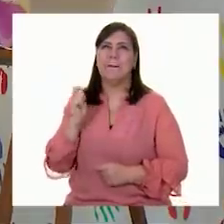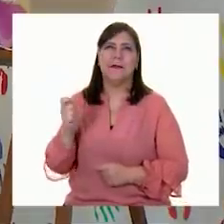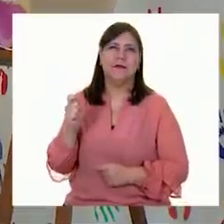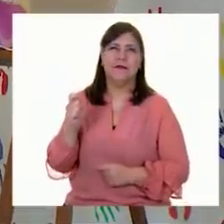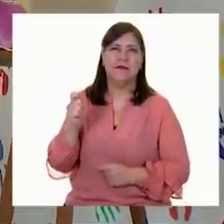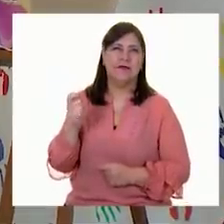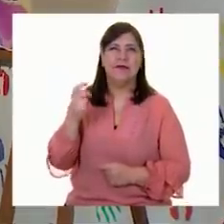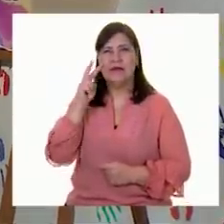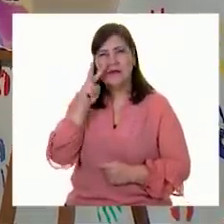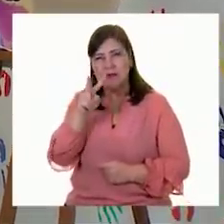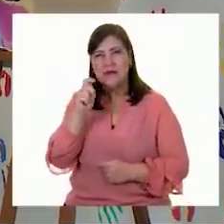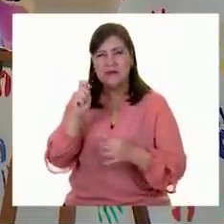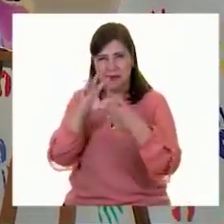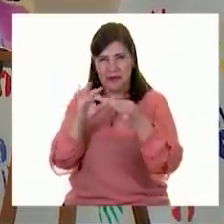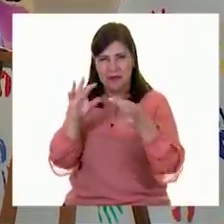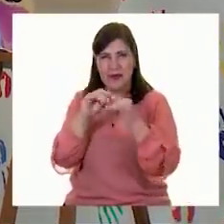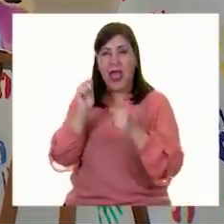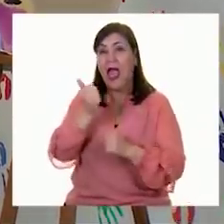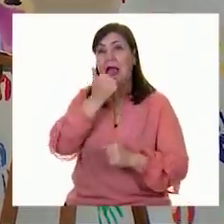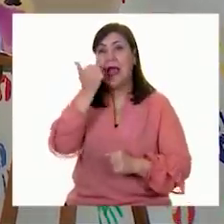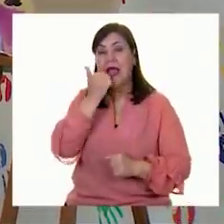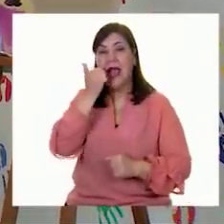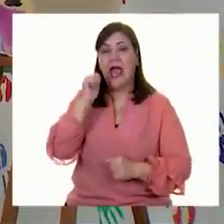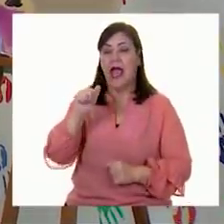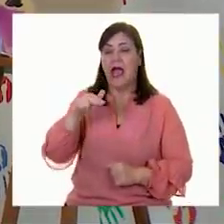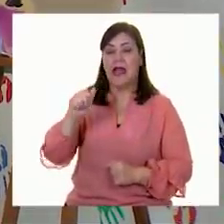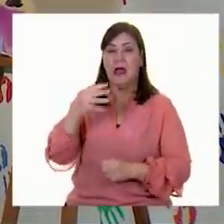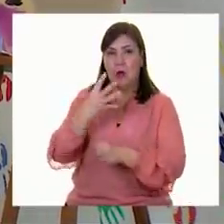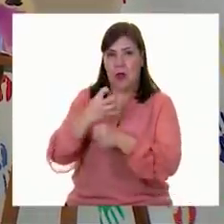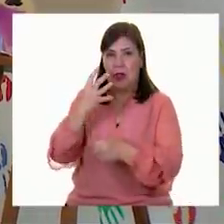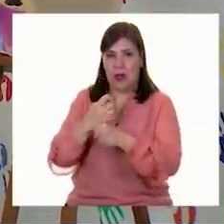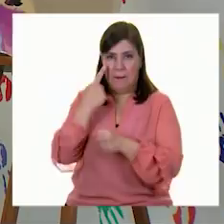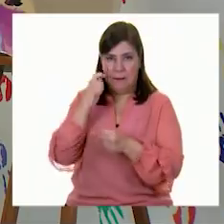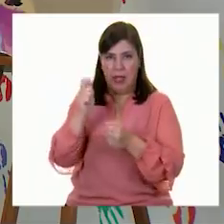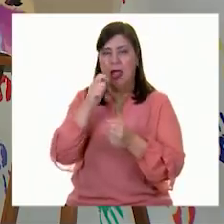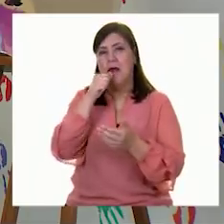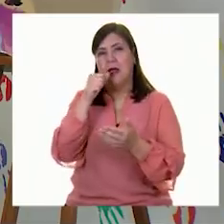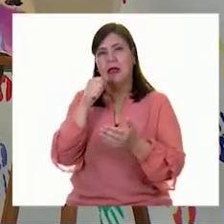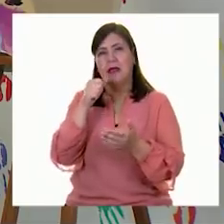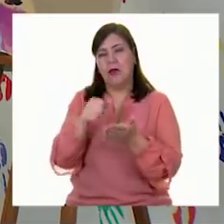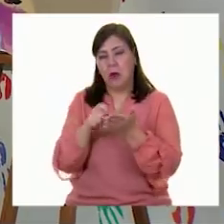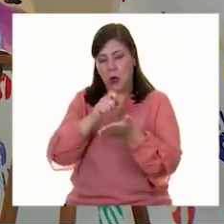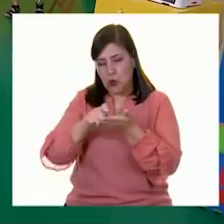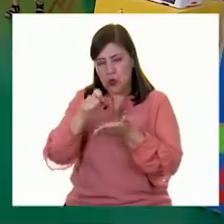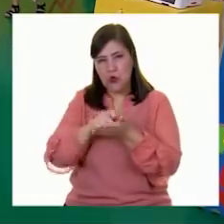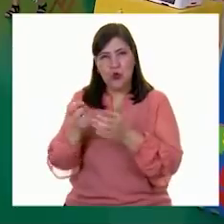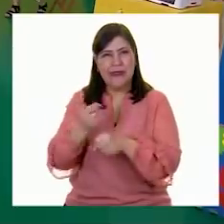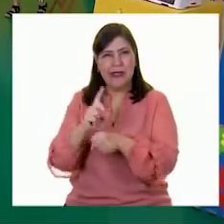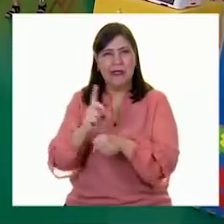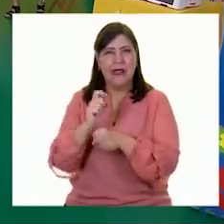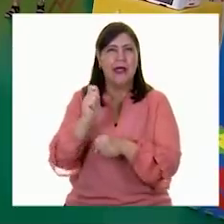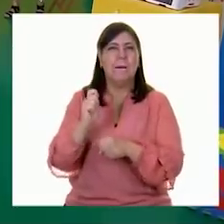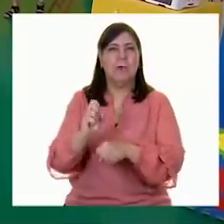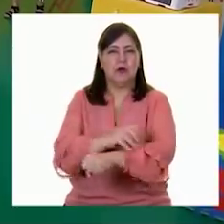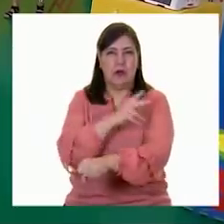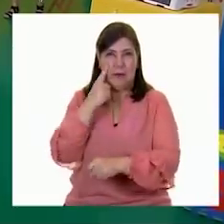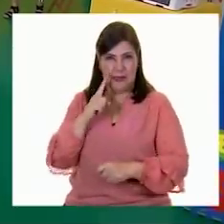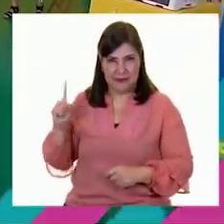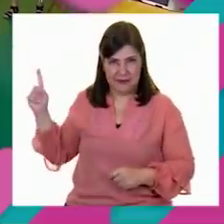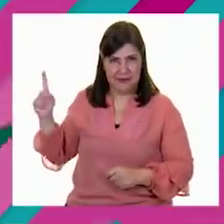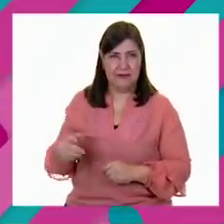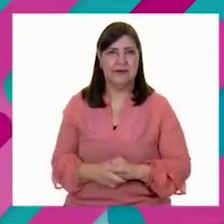nuestra alumna Ana de cuarto grado, quien nos comparte su texto de su diario de las emociones. ¿Qué les parece si vamos a